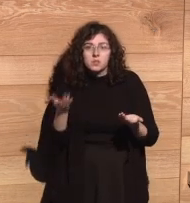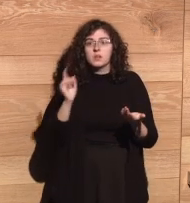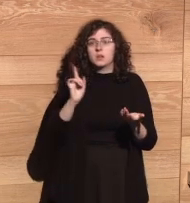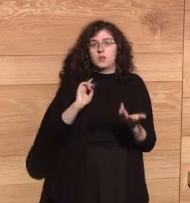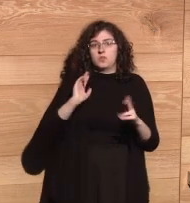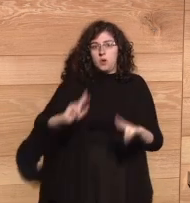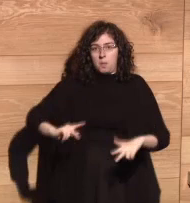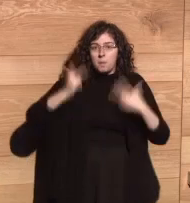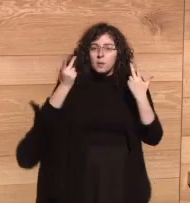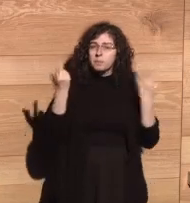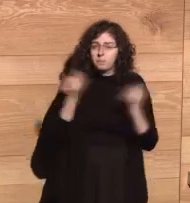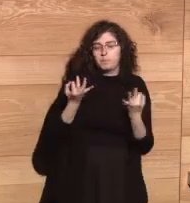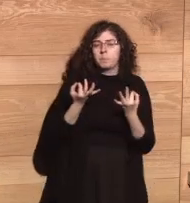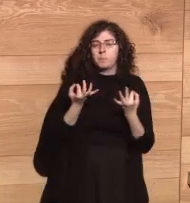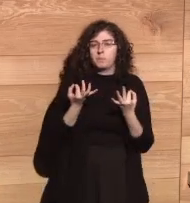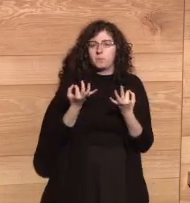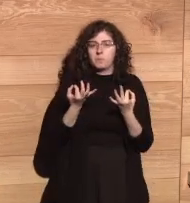me permitió, pues,